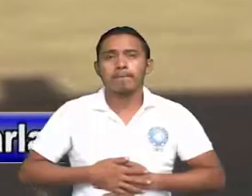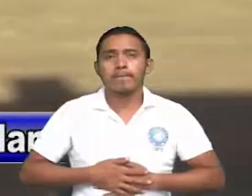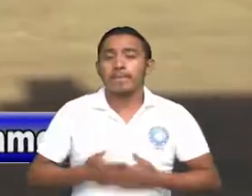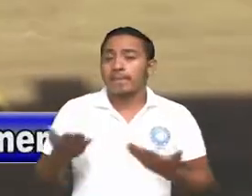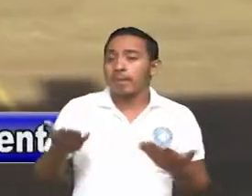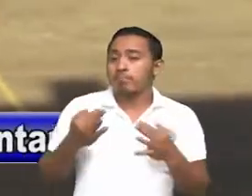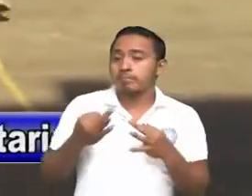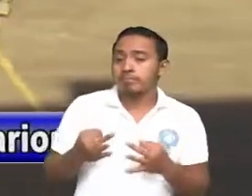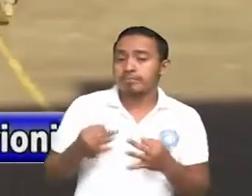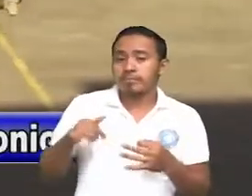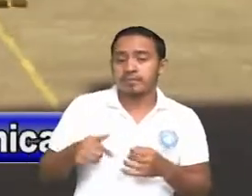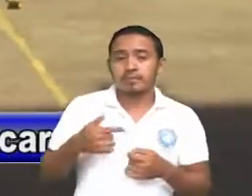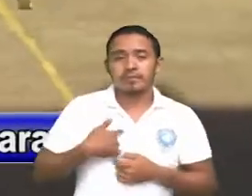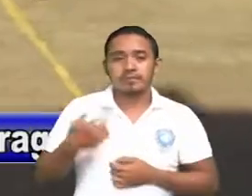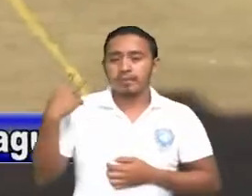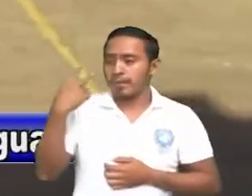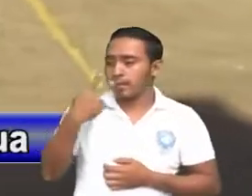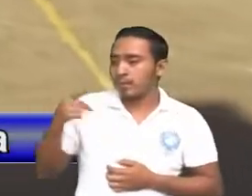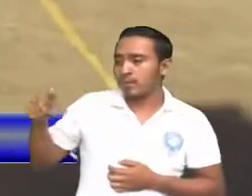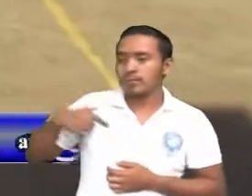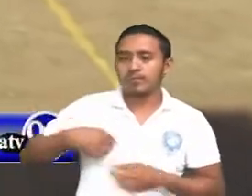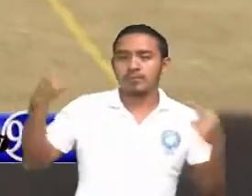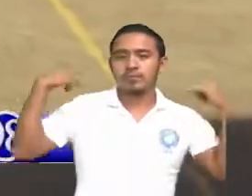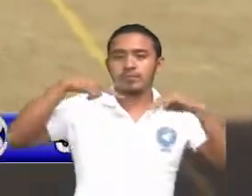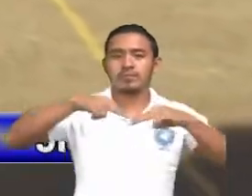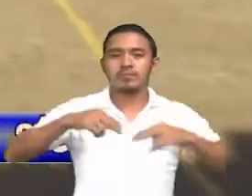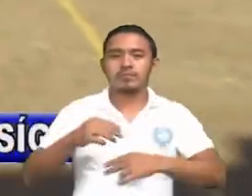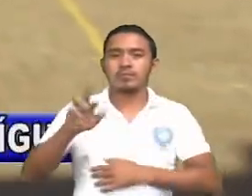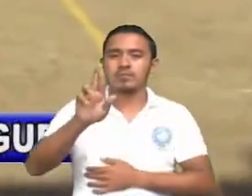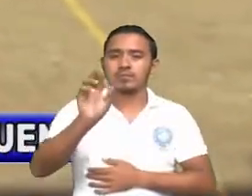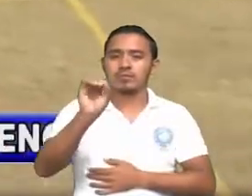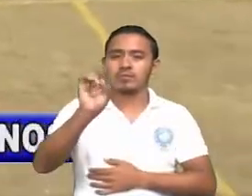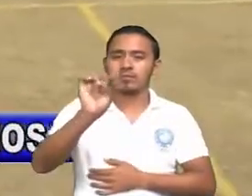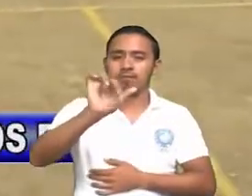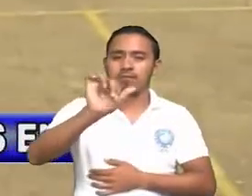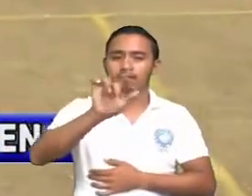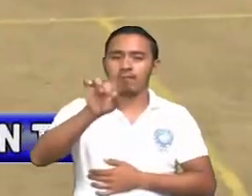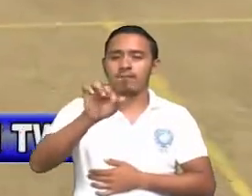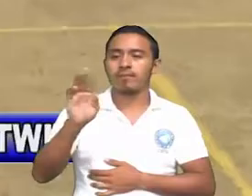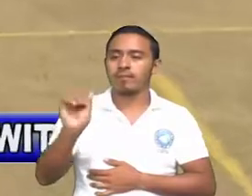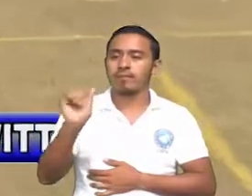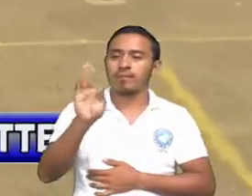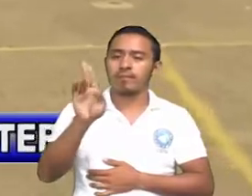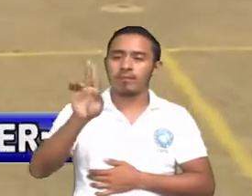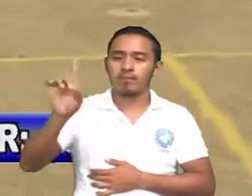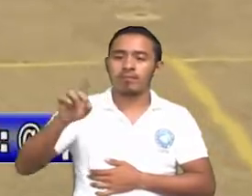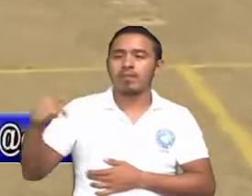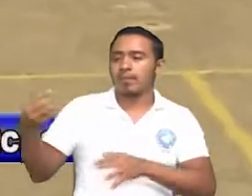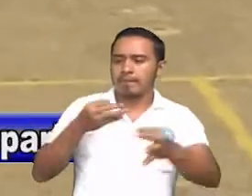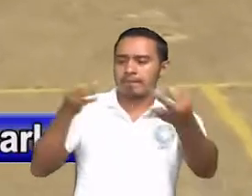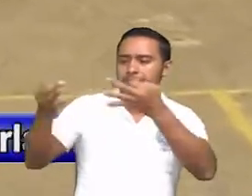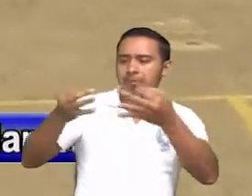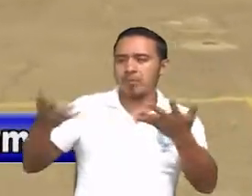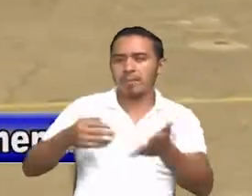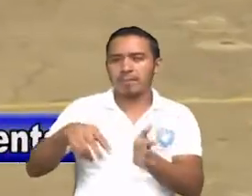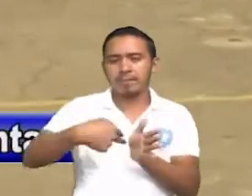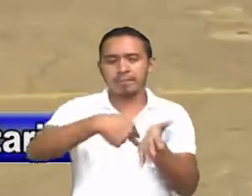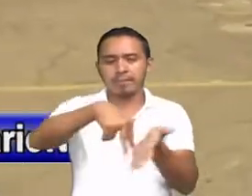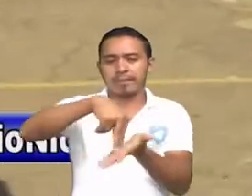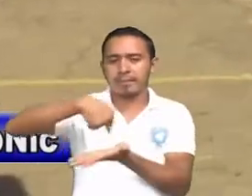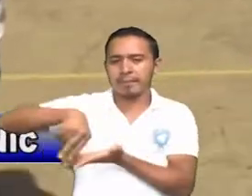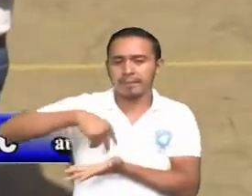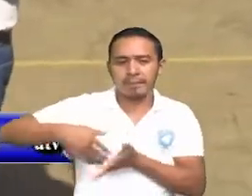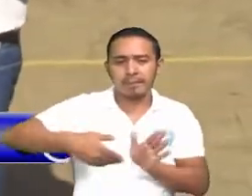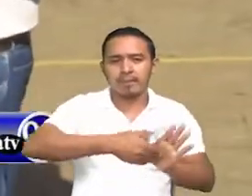Bueno, nos encontramos ya aquí con el maestro Ronald Abud, quien nos va a explicar acerca de esta coreografía. Él está a cargo